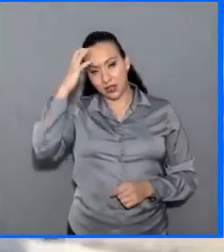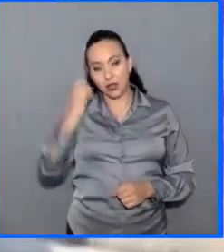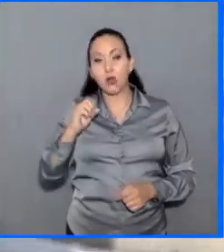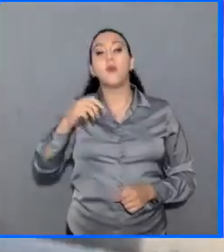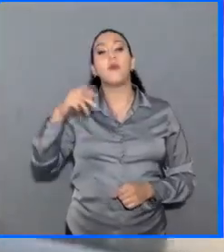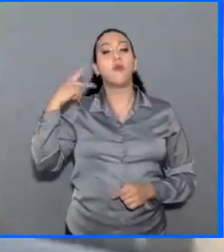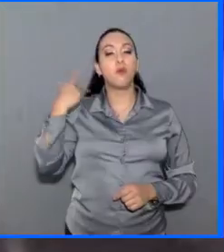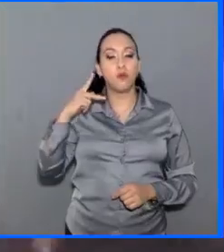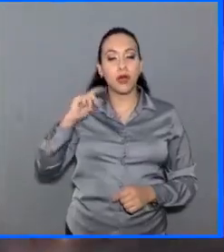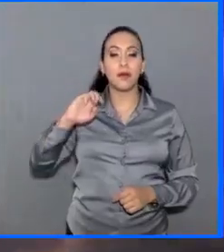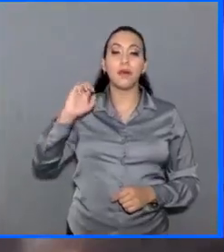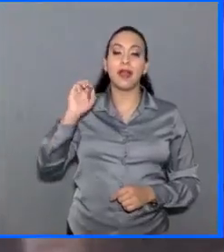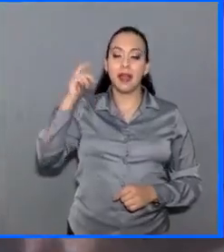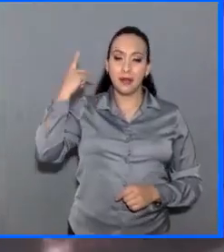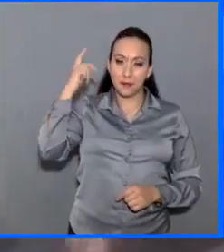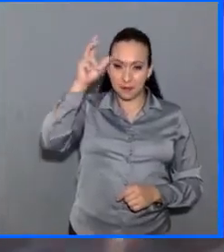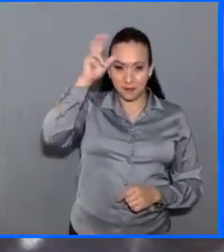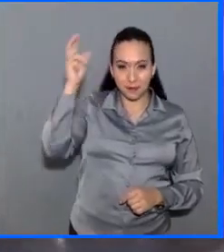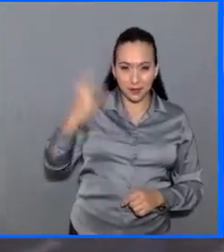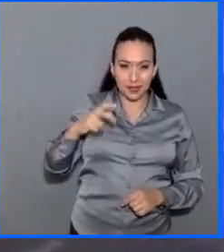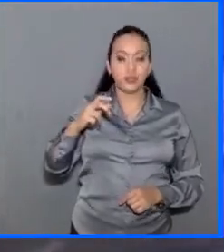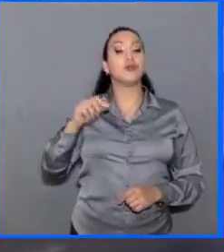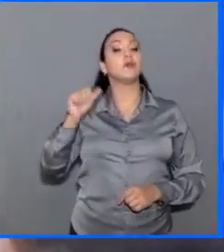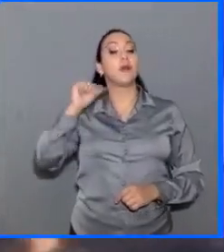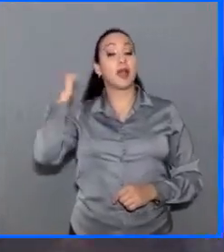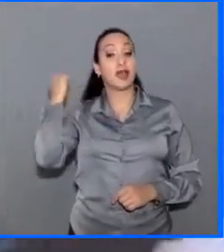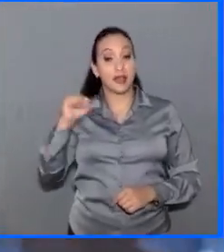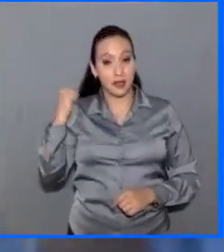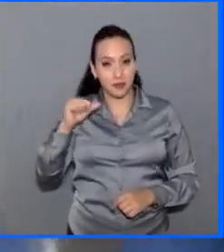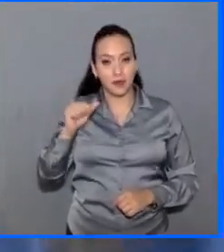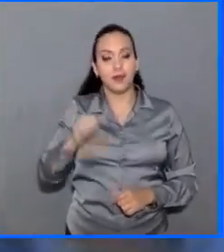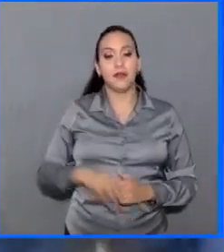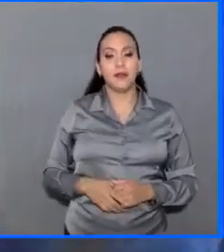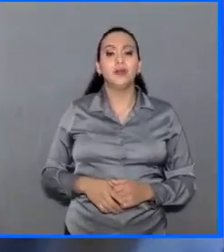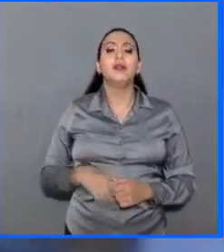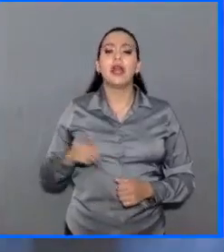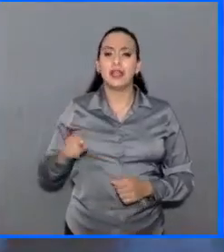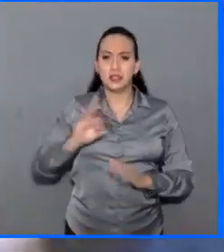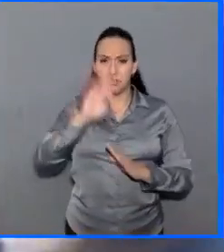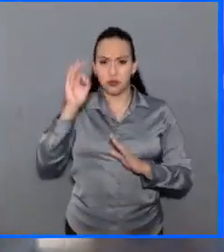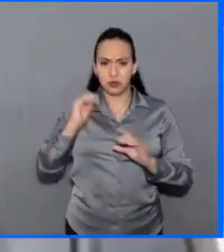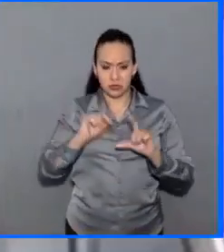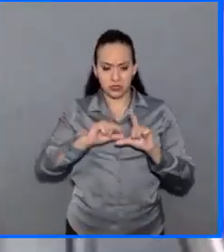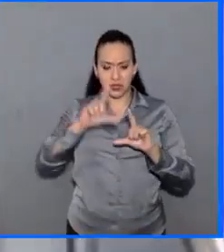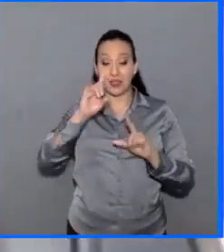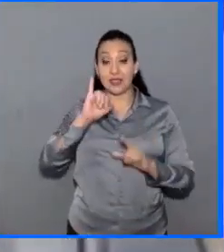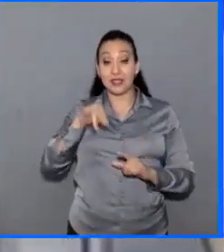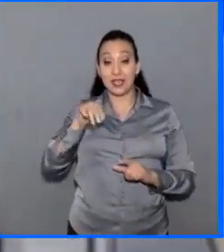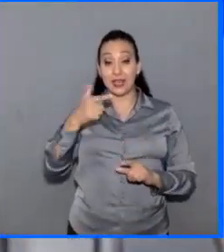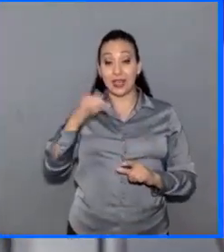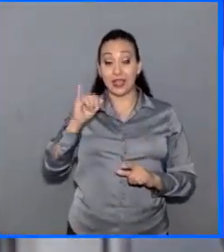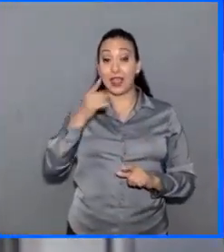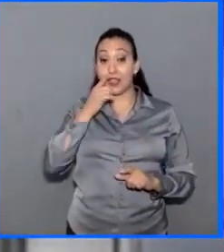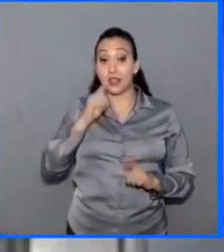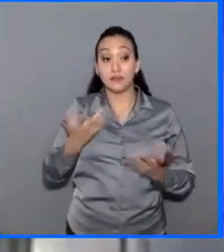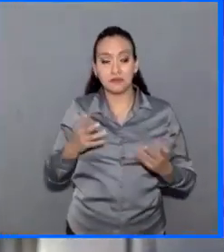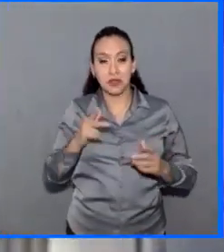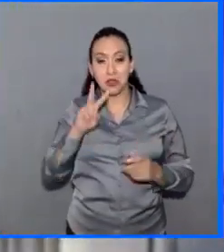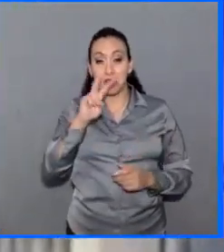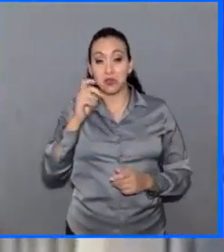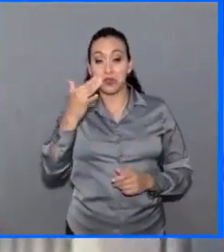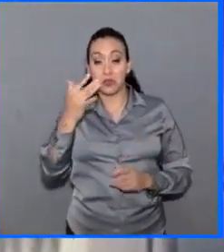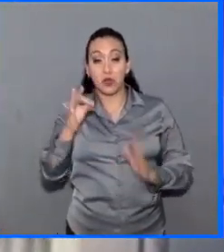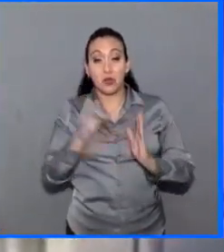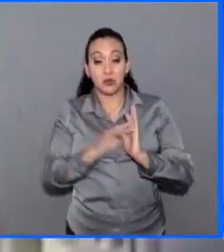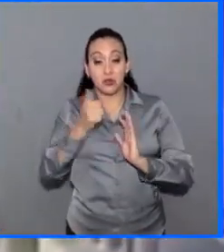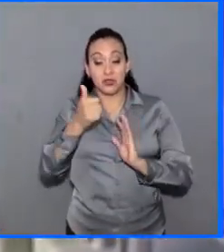Chihuahua, Querétaro y Acapulco de Juárez. Este porcentaje, según reveló el INEGI, alcanzó 250.6 millones